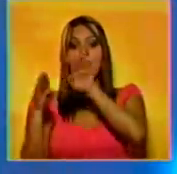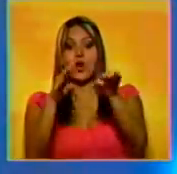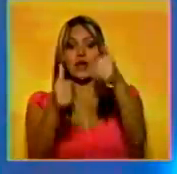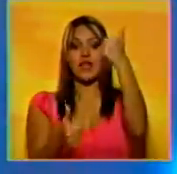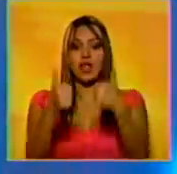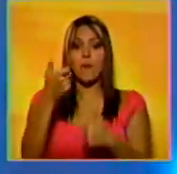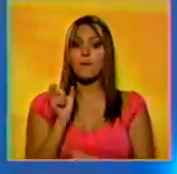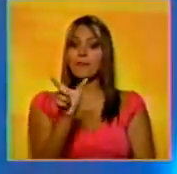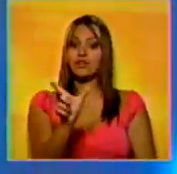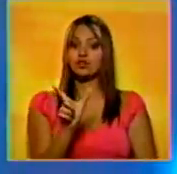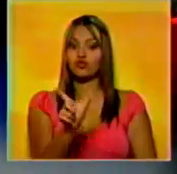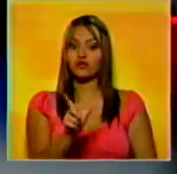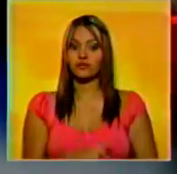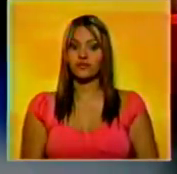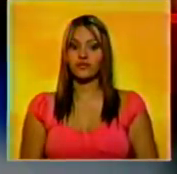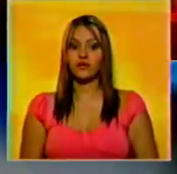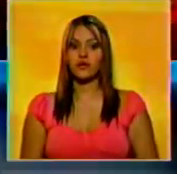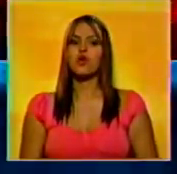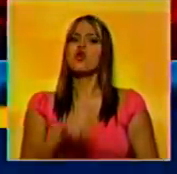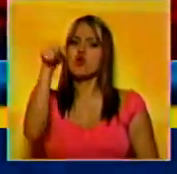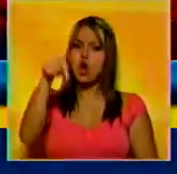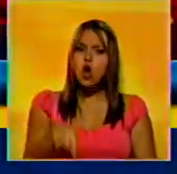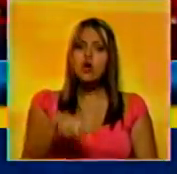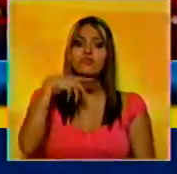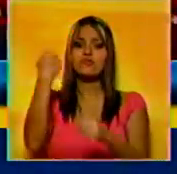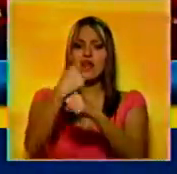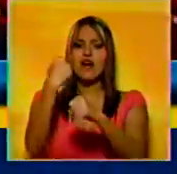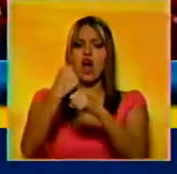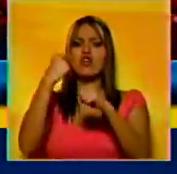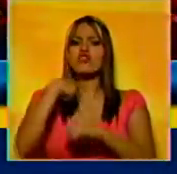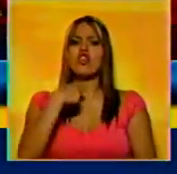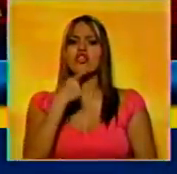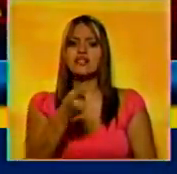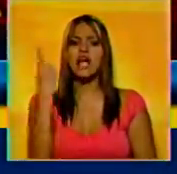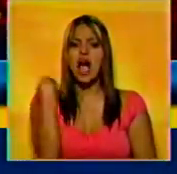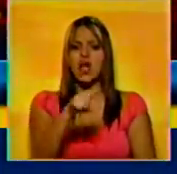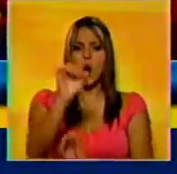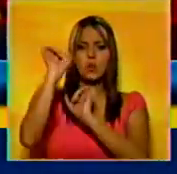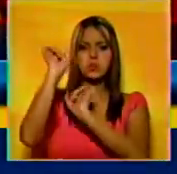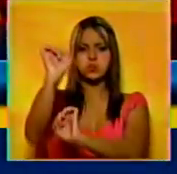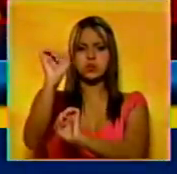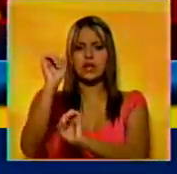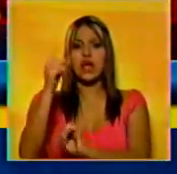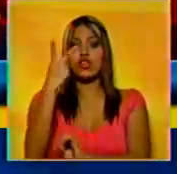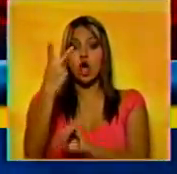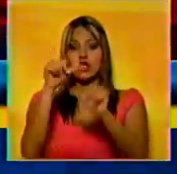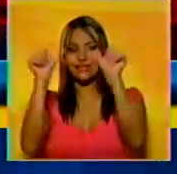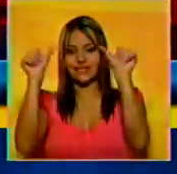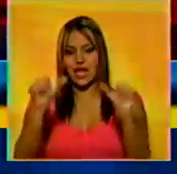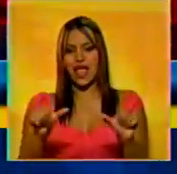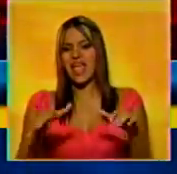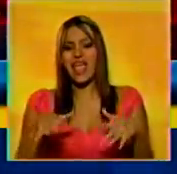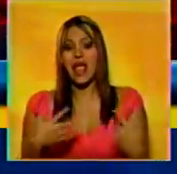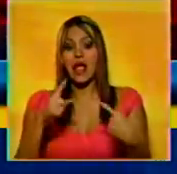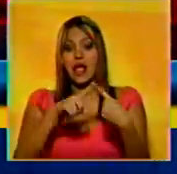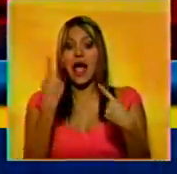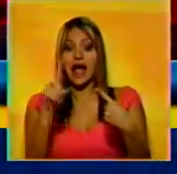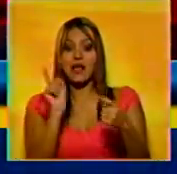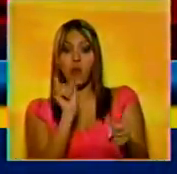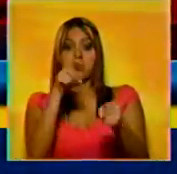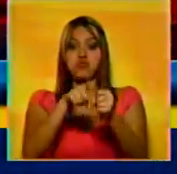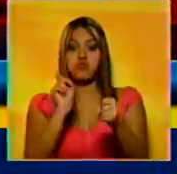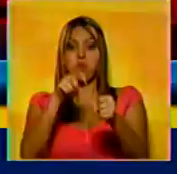candidato del pesu hoy los trabajadores decimos hay un combate dos sistemas el sistema que incluye a los